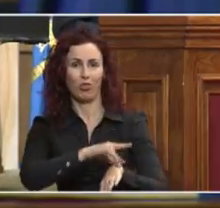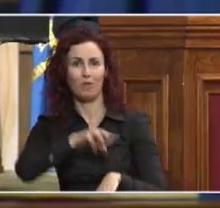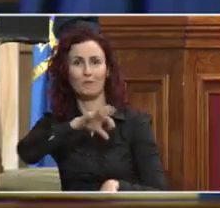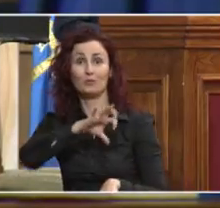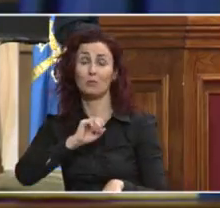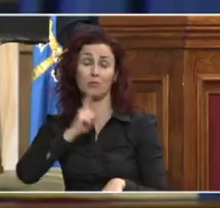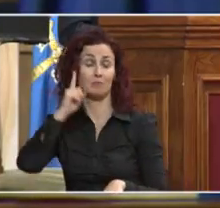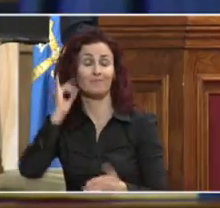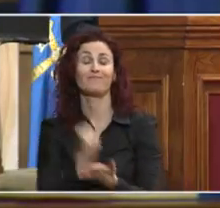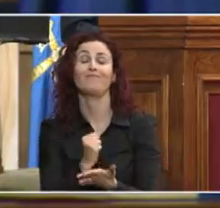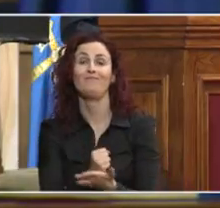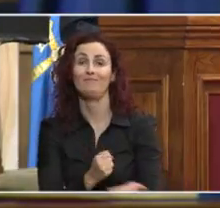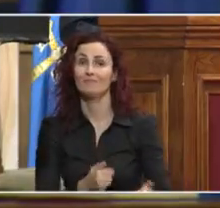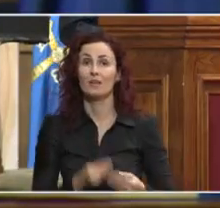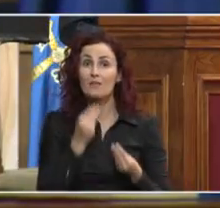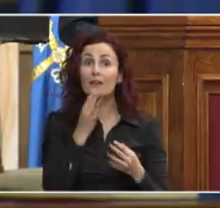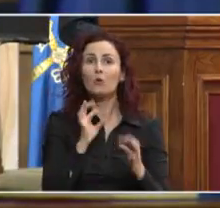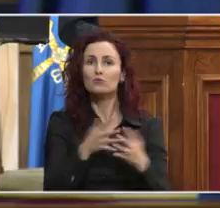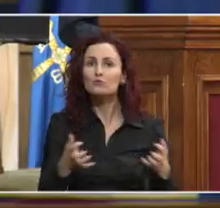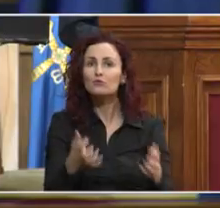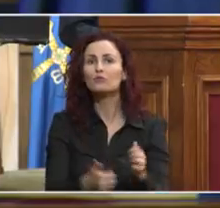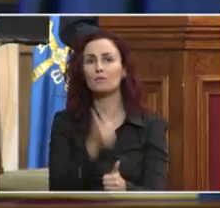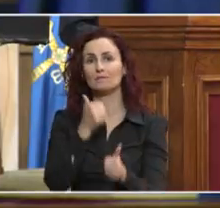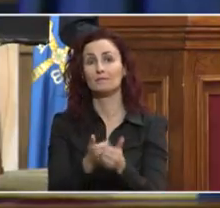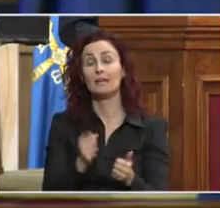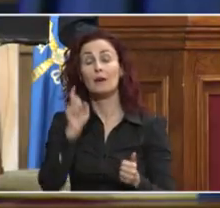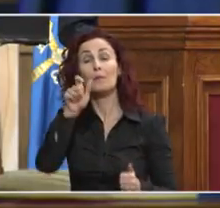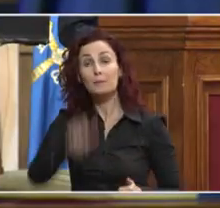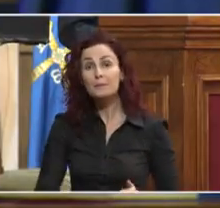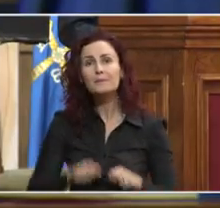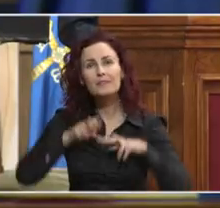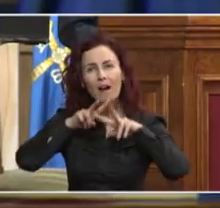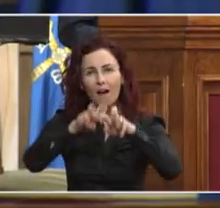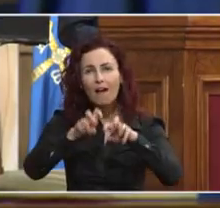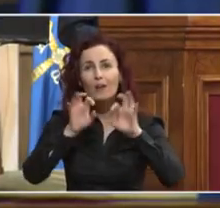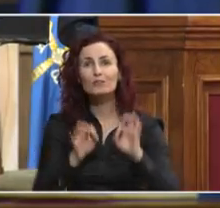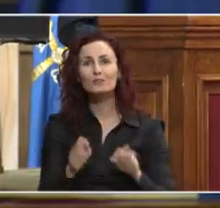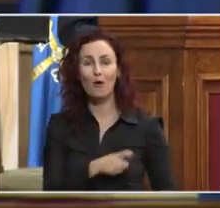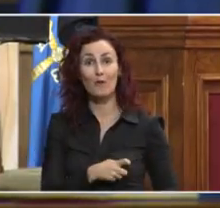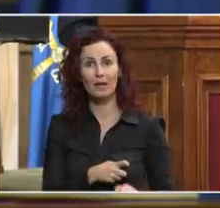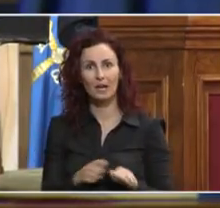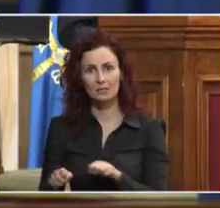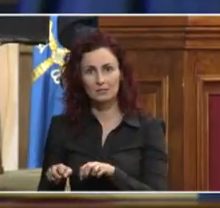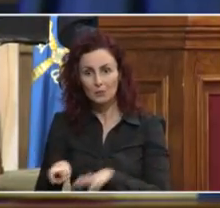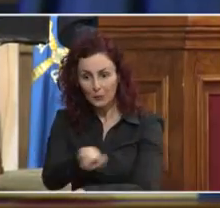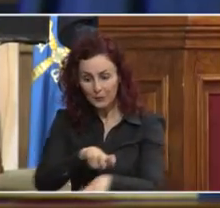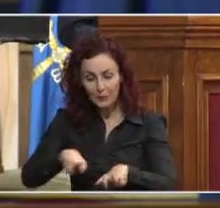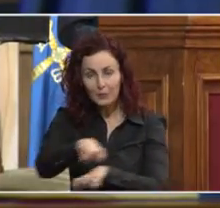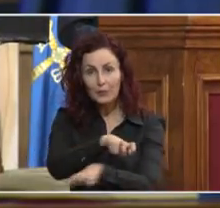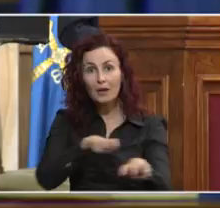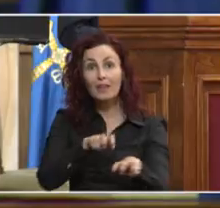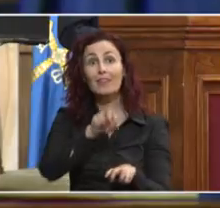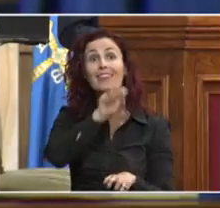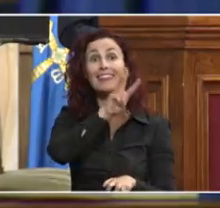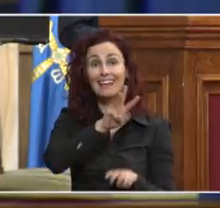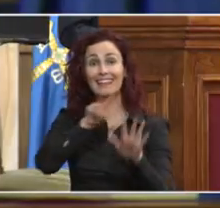torpe usurpación. Cito: «Mastro Piero analizó un rebaño de ovejas y comprobó que el 37% de